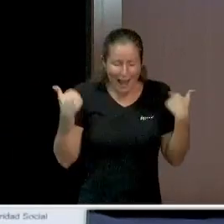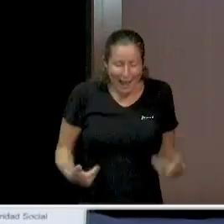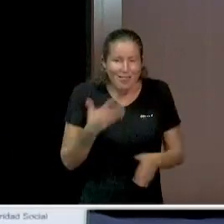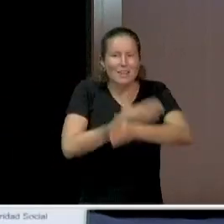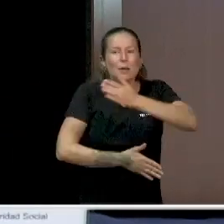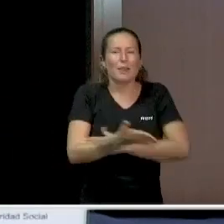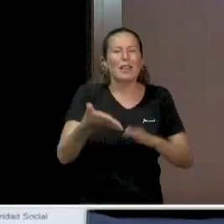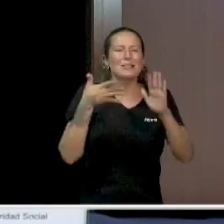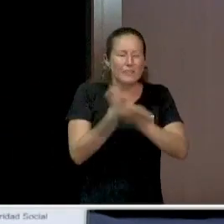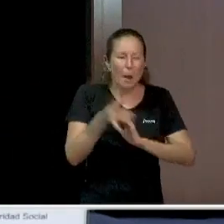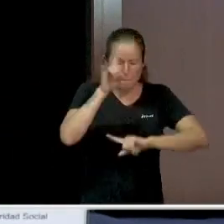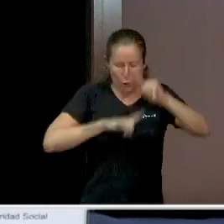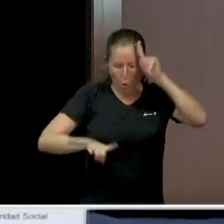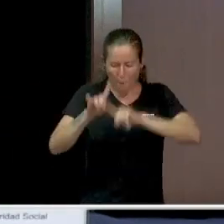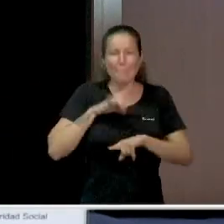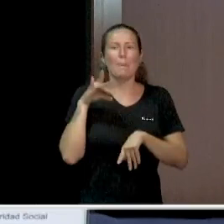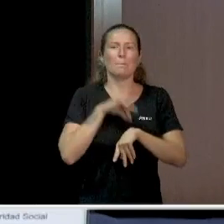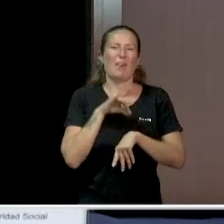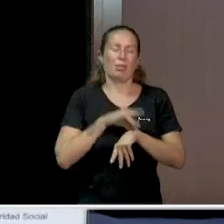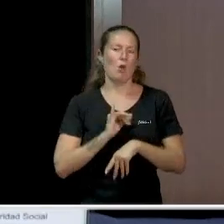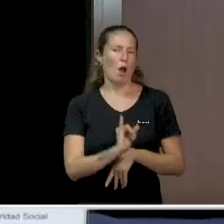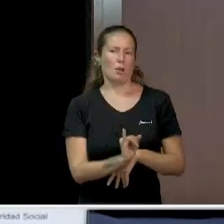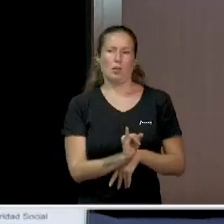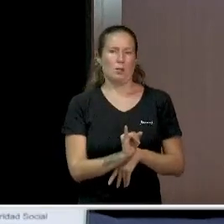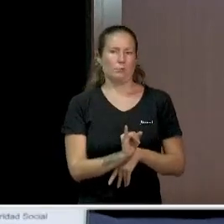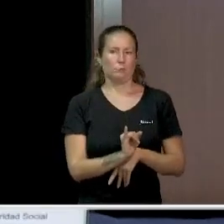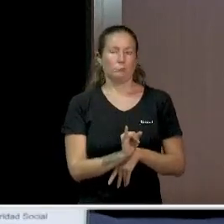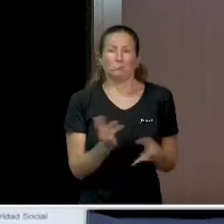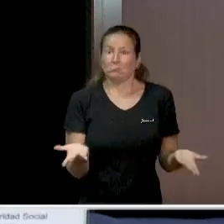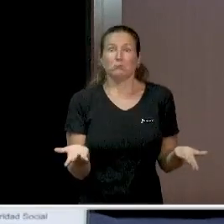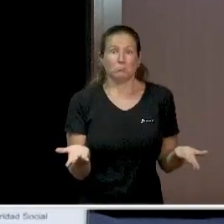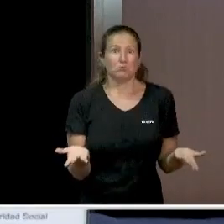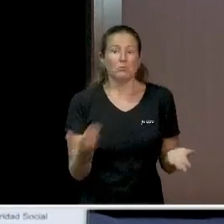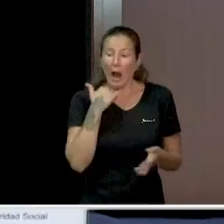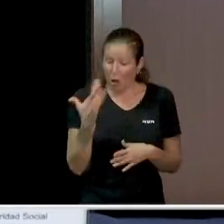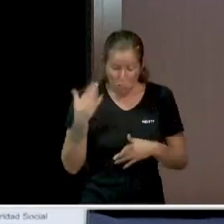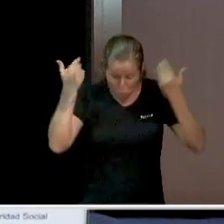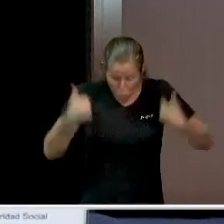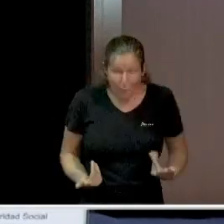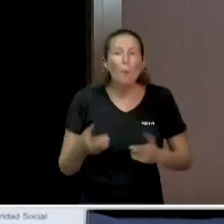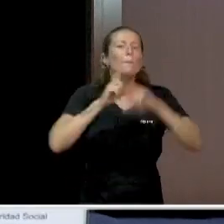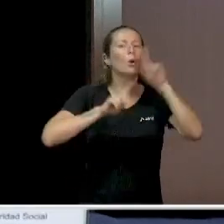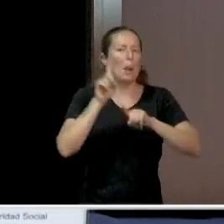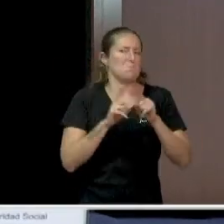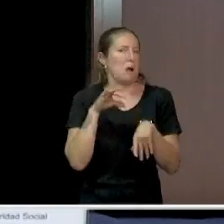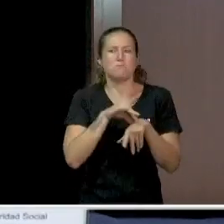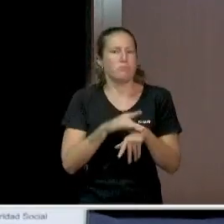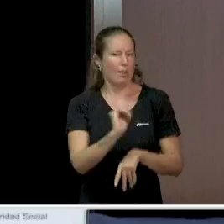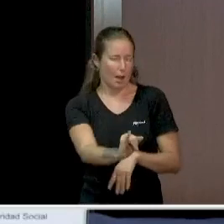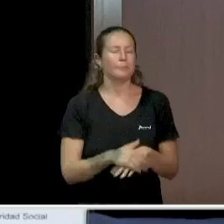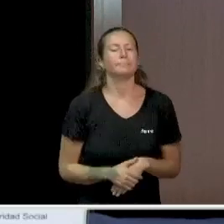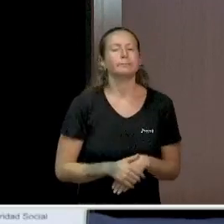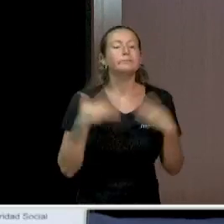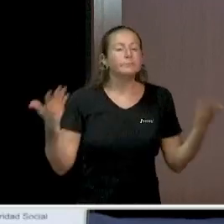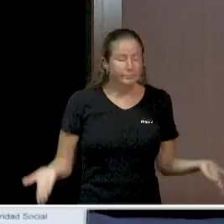de carácter patológico. Anomalía de carácter, yo quiero insistir en los términos anomalía y patológico, ¿vale?